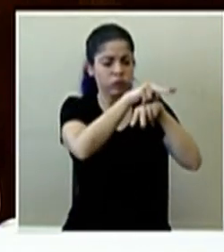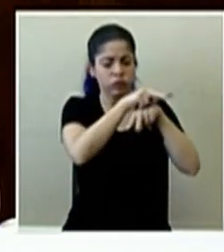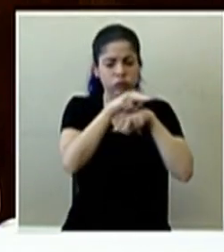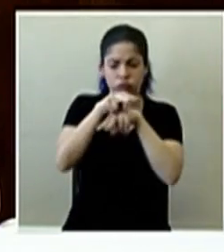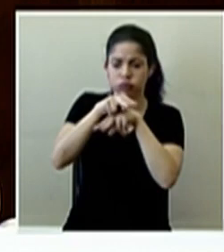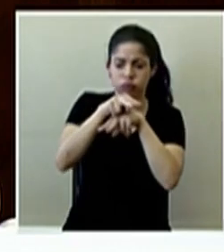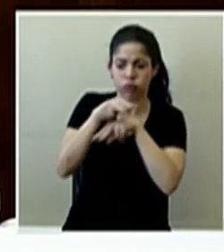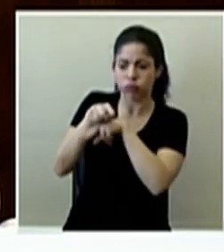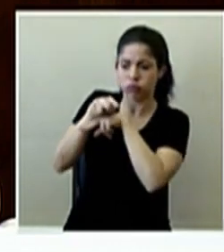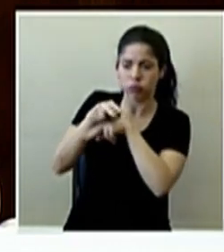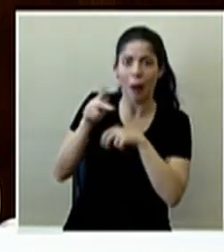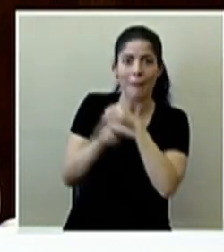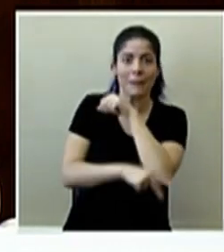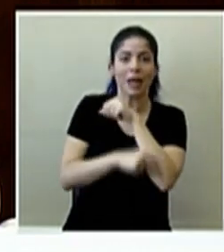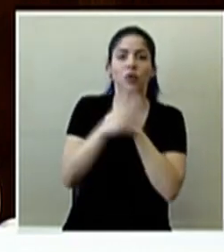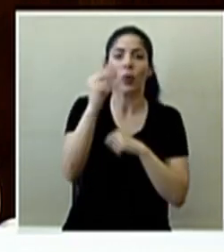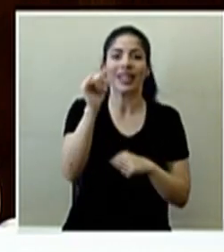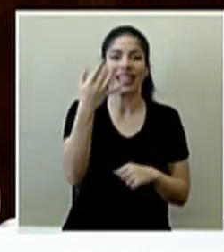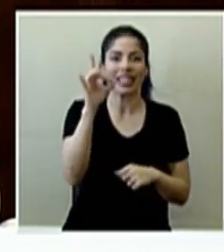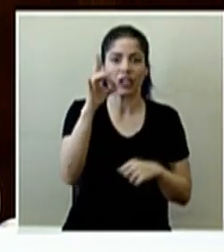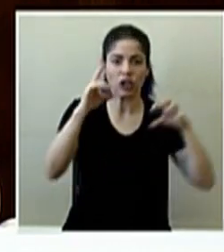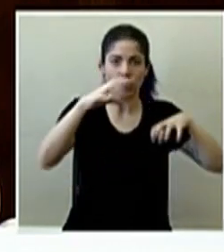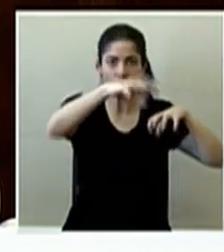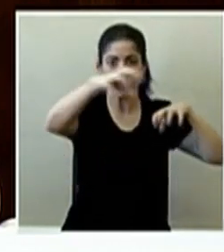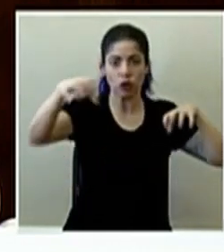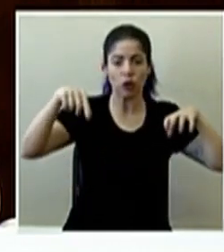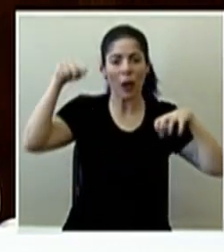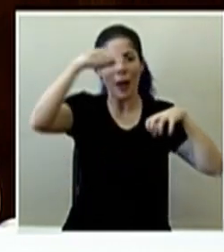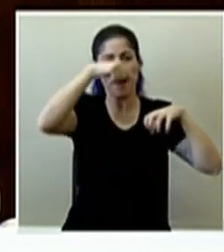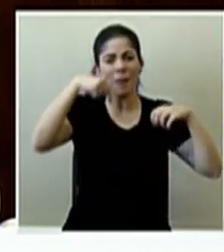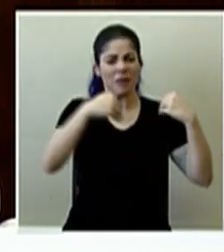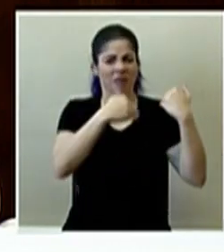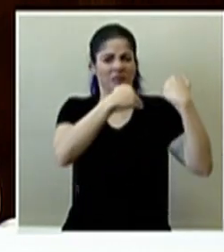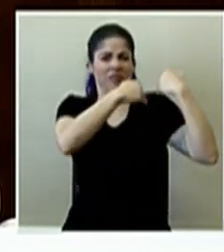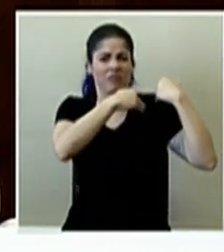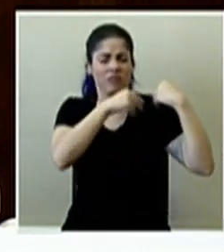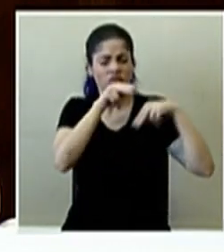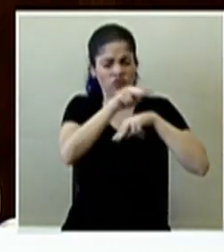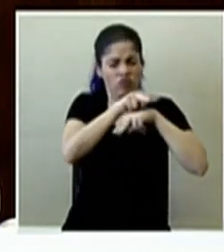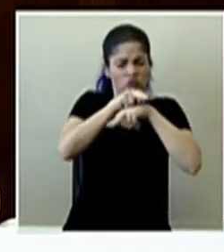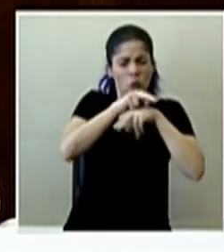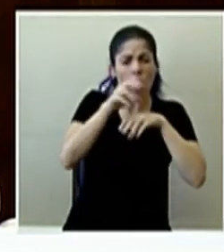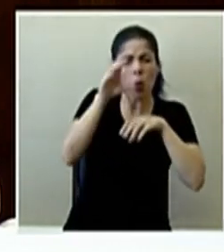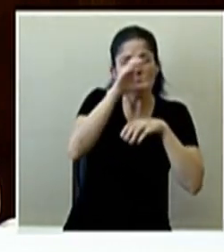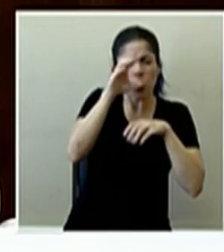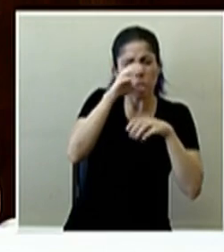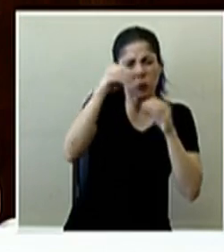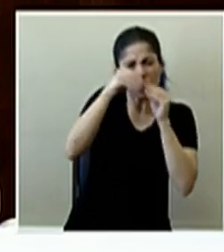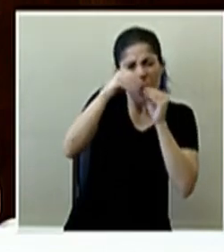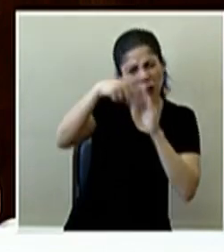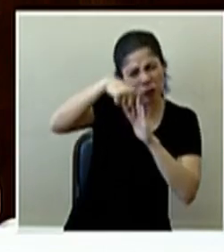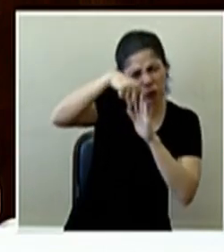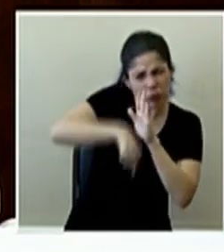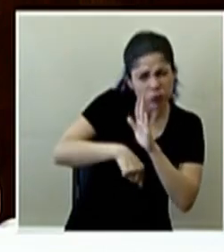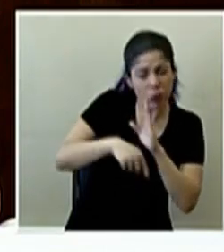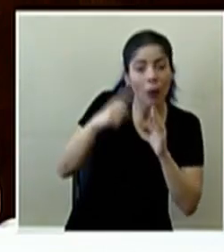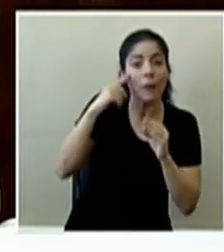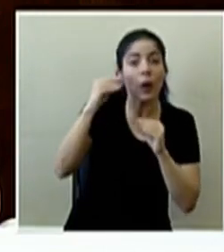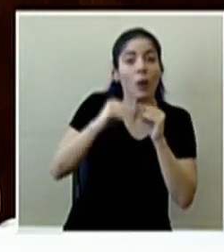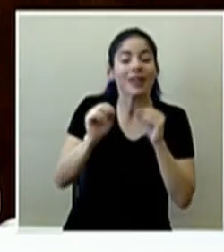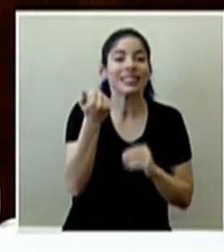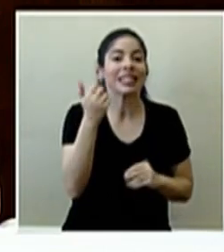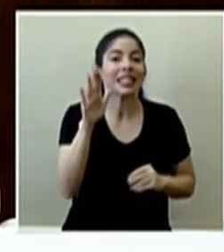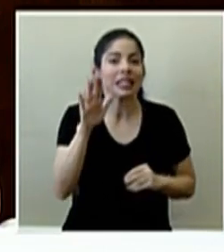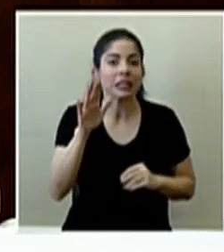país como para hacer una búsqueda grande en esos sitios centinelas de prácticamente como mínimo 15